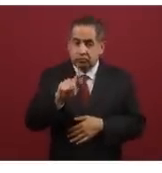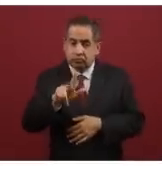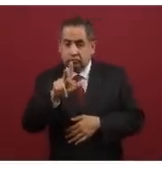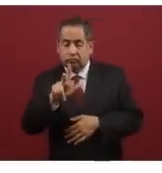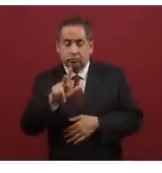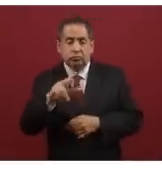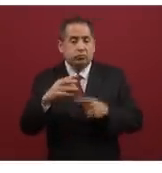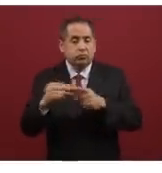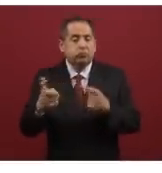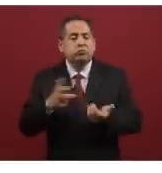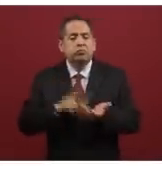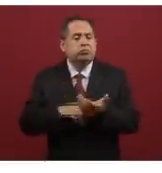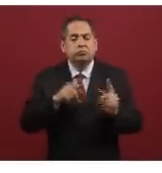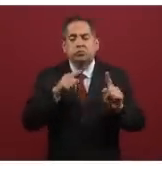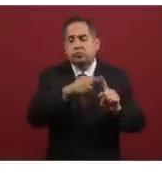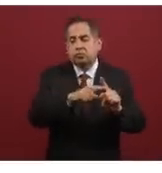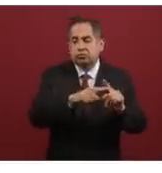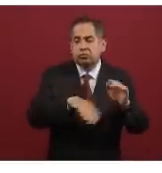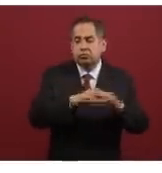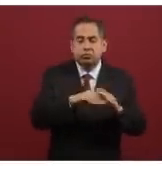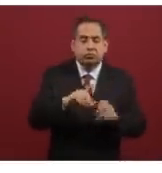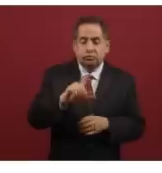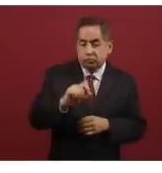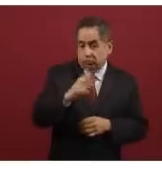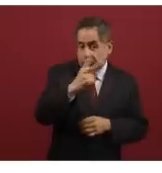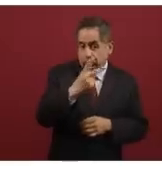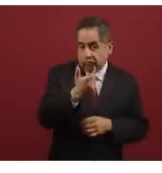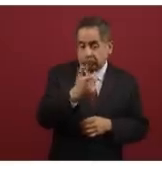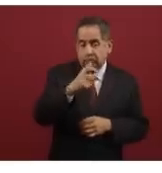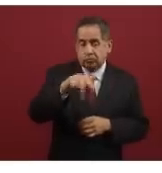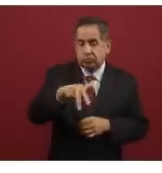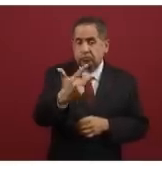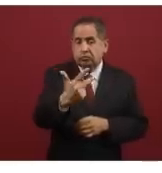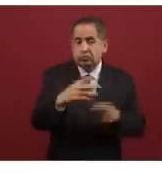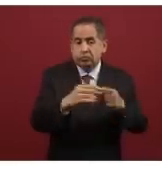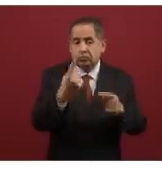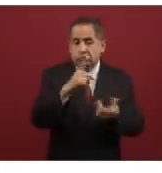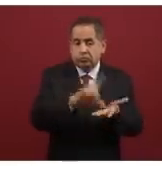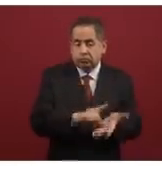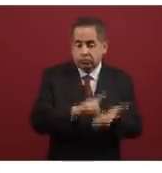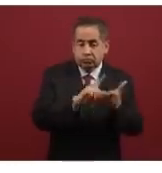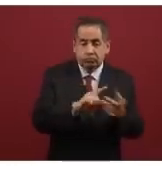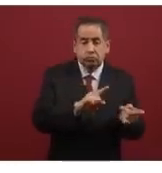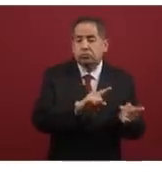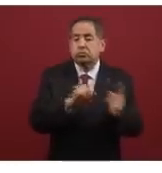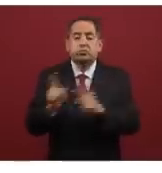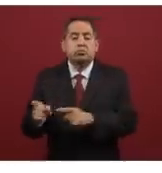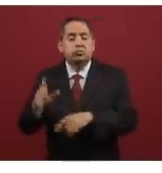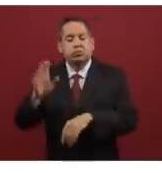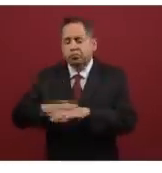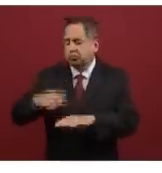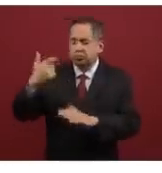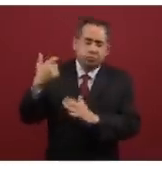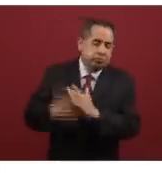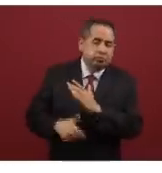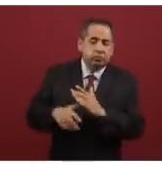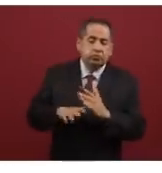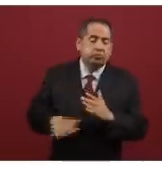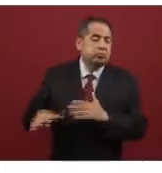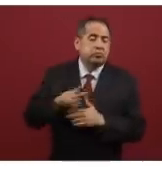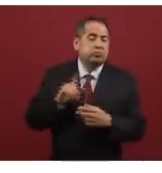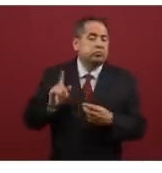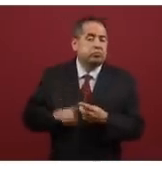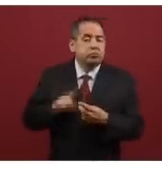3.78 pesos, dando un precio al público de 22.13 pesos por litro, mientras que el precio más económico de gasolina